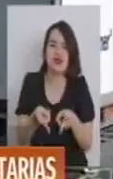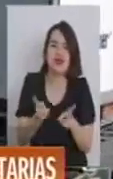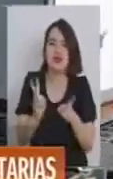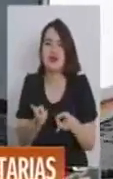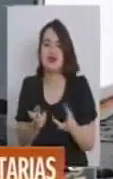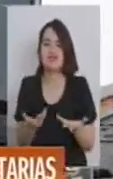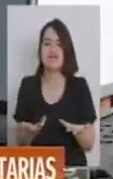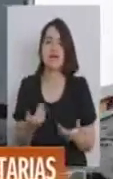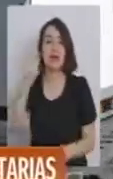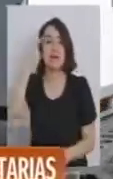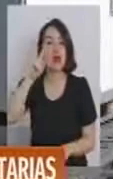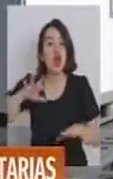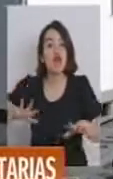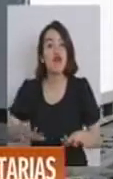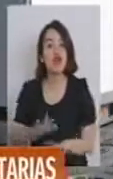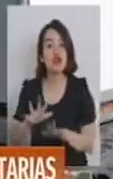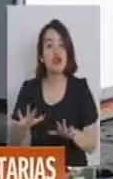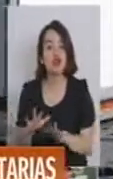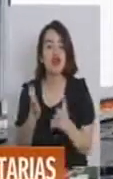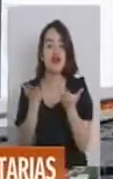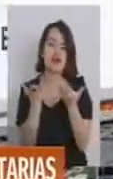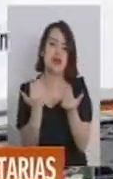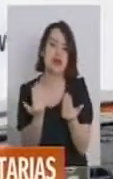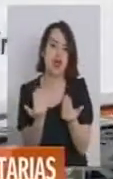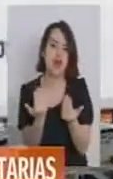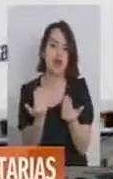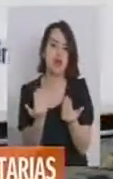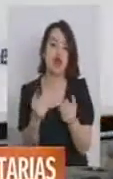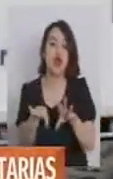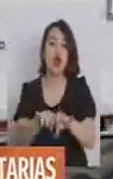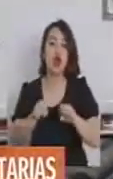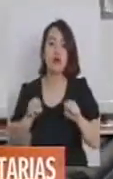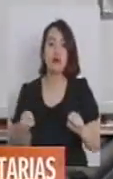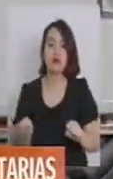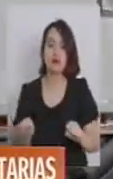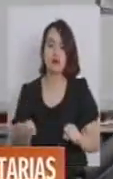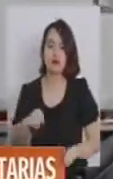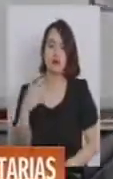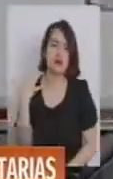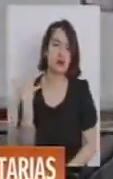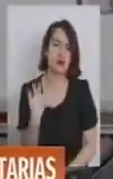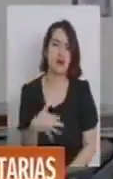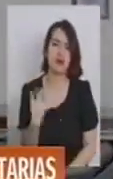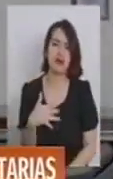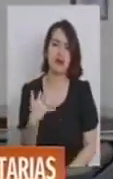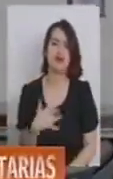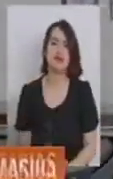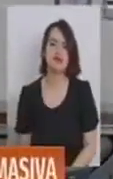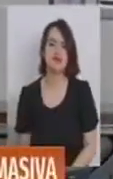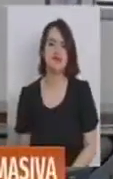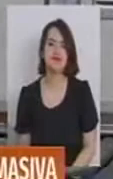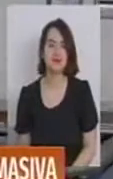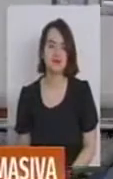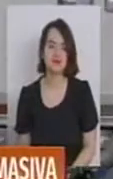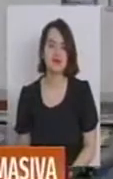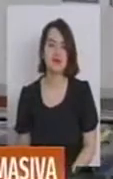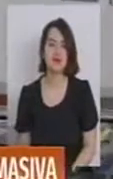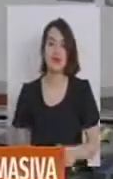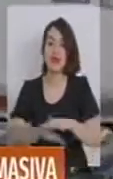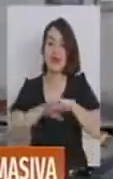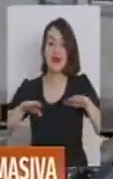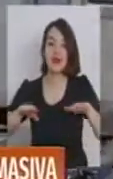este esfuerzo es necesario y este compromiso es indispensable. Quiero